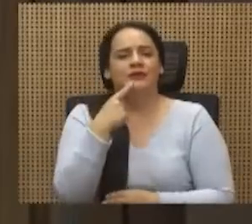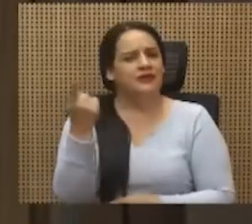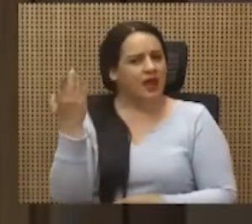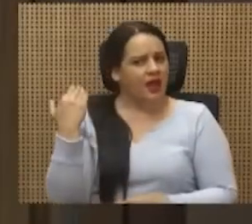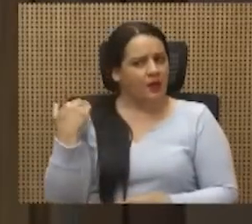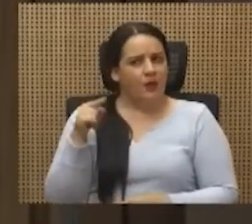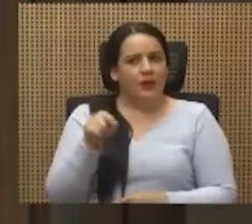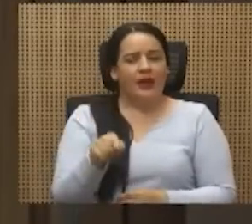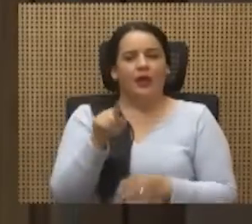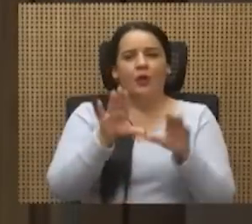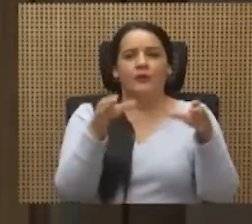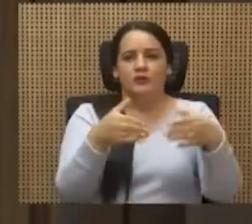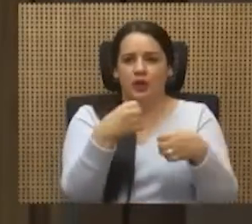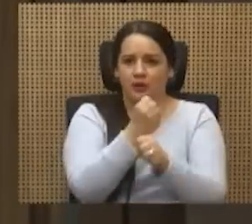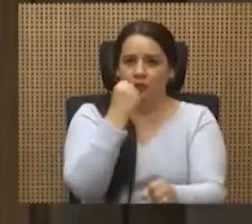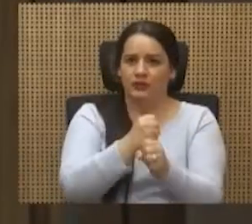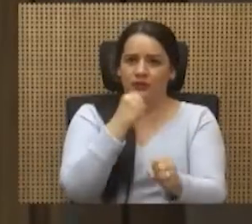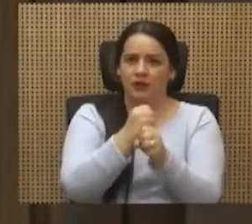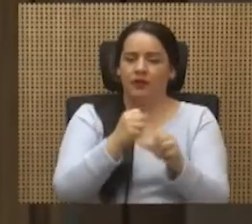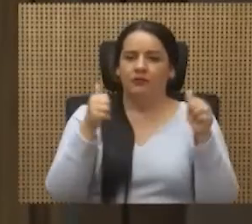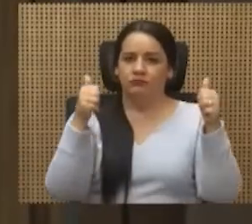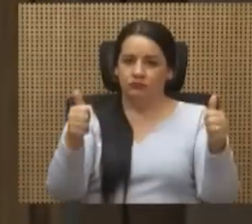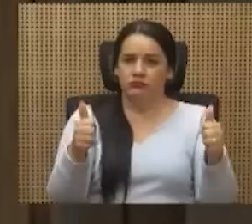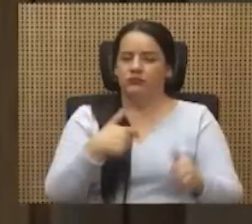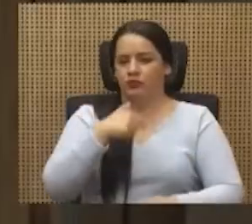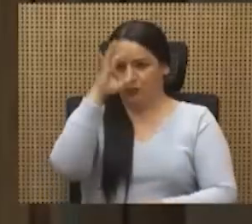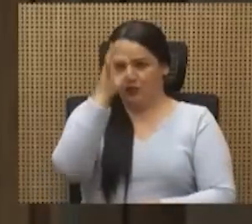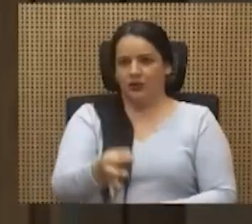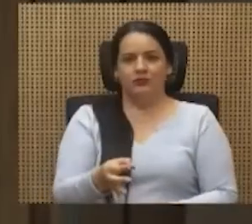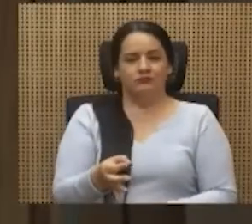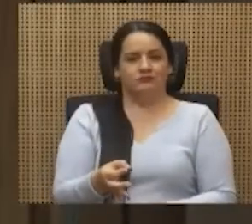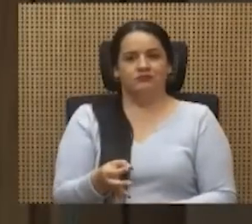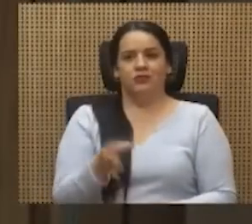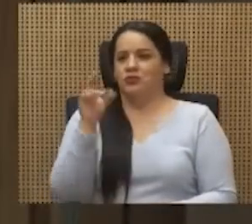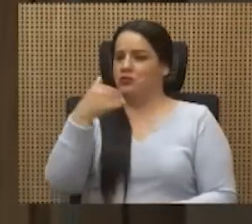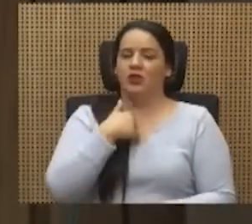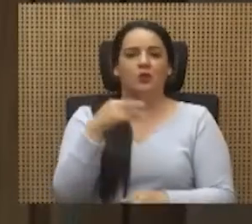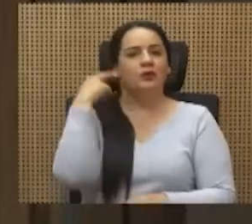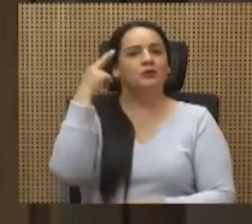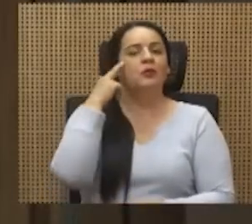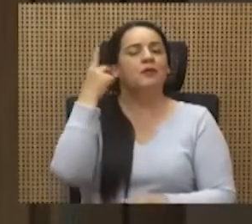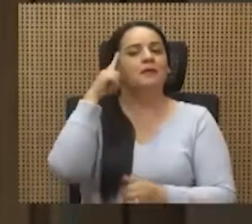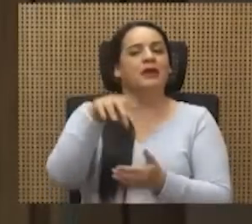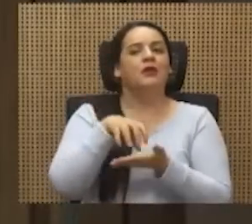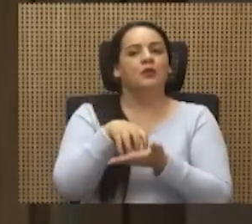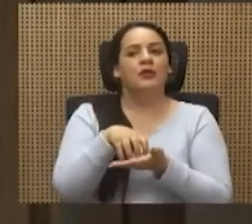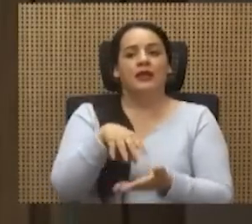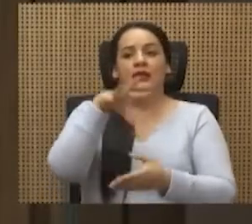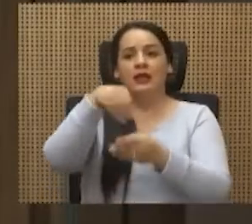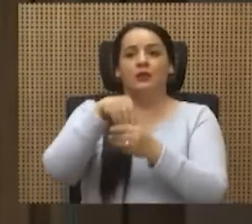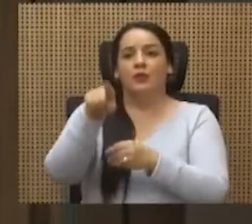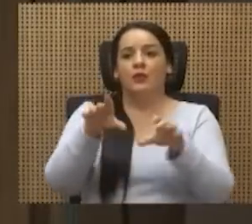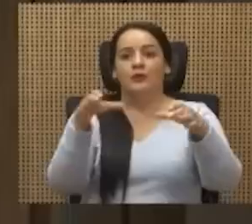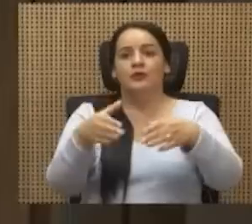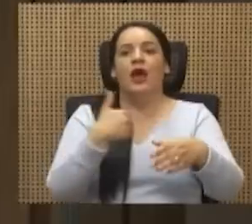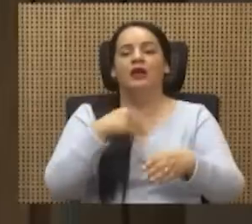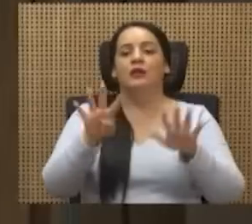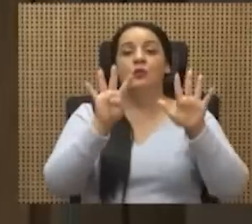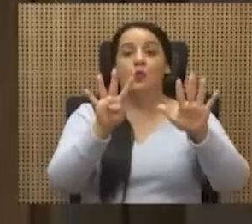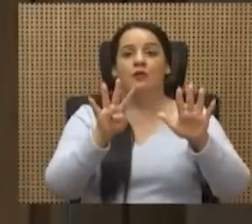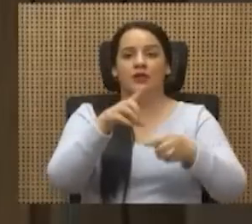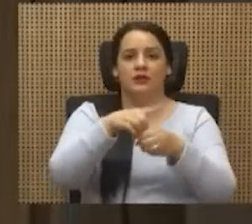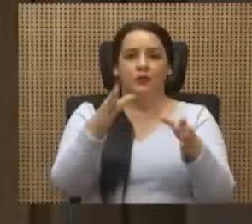la comisión ha hecho un buen trabajo creo que sí no tengo razones para dudar pero en esa comisión hay nueve diputados y